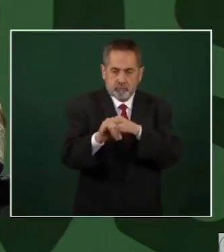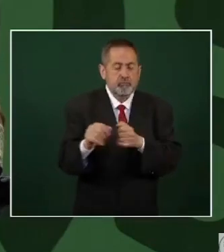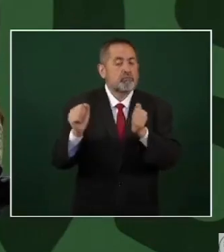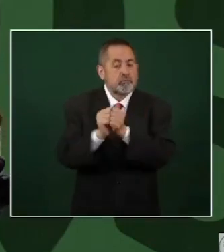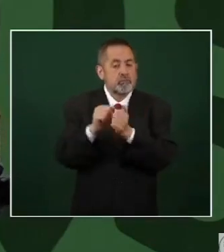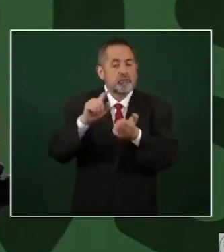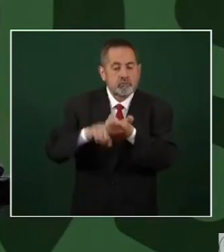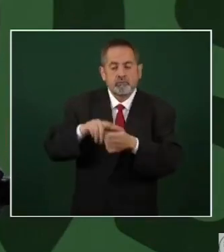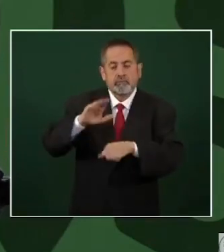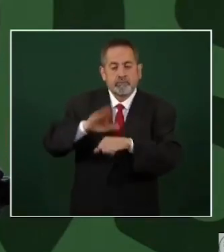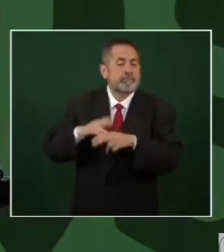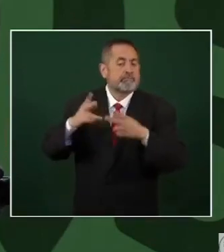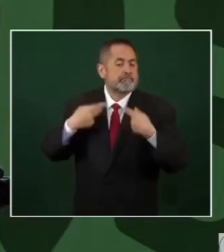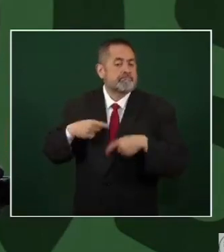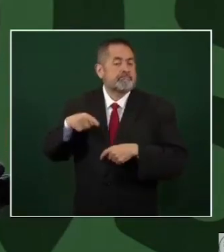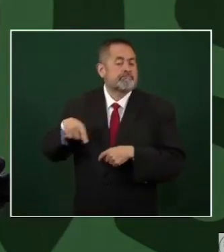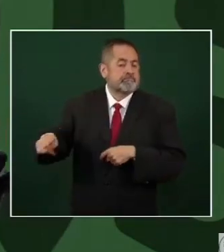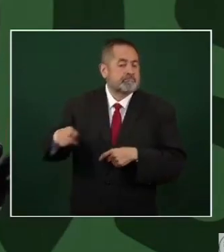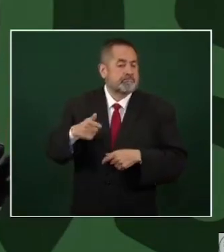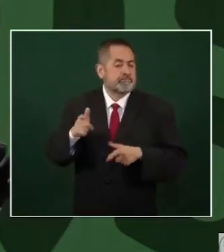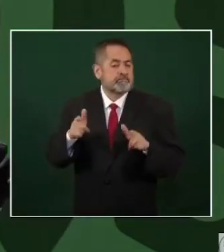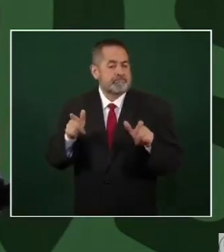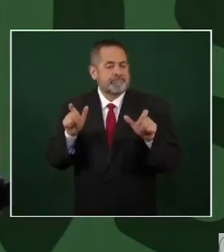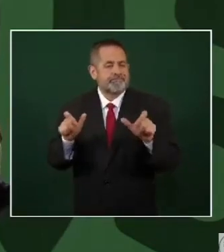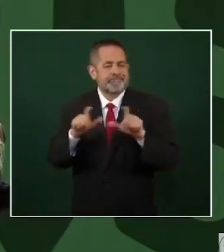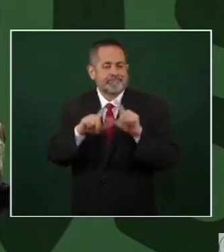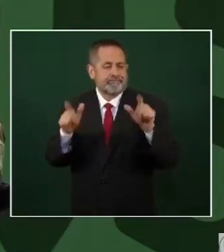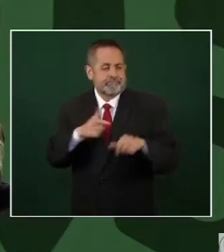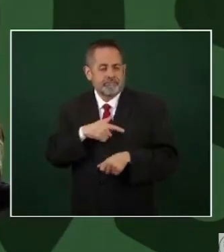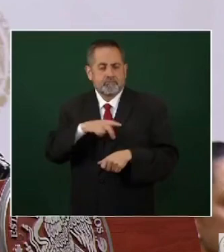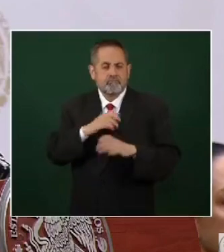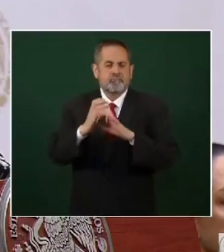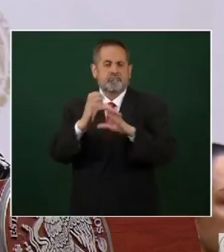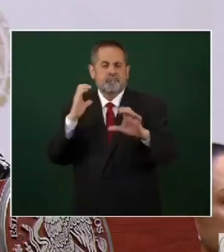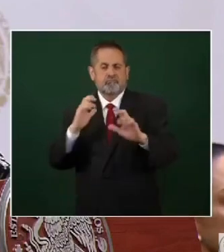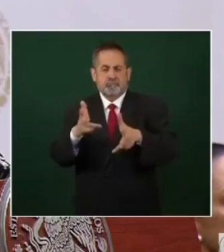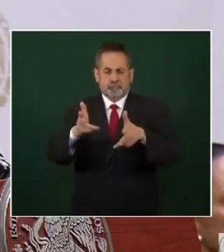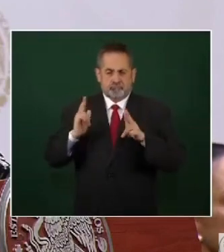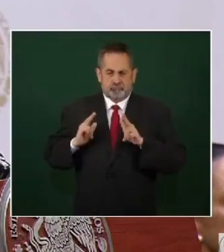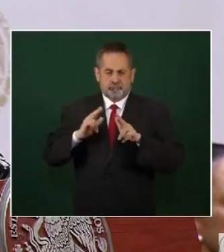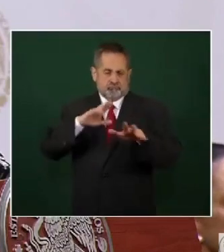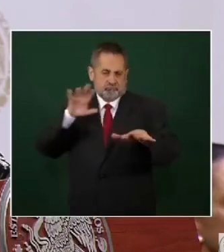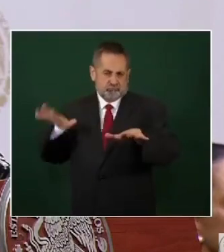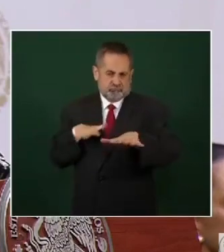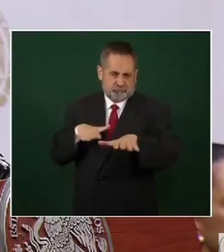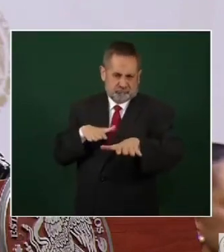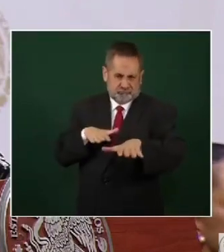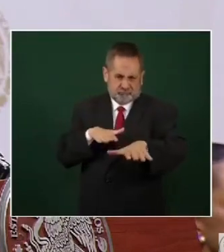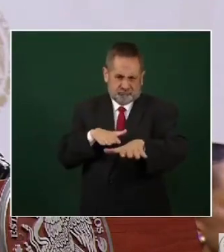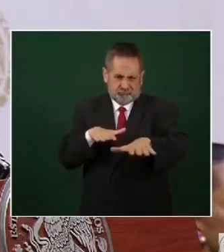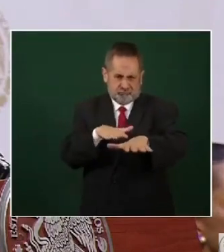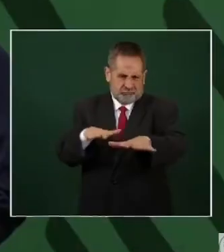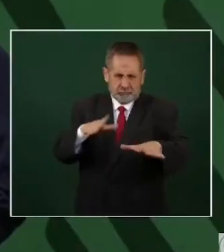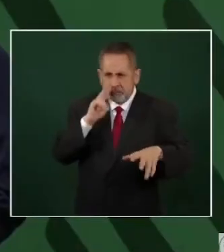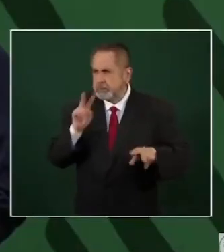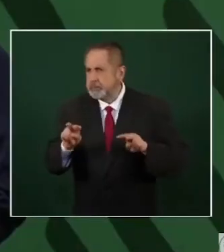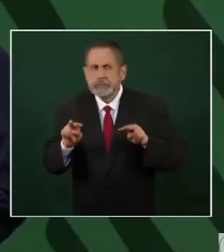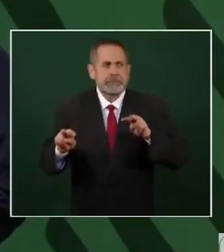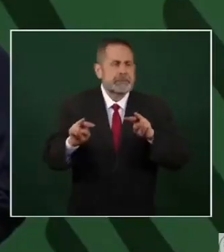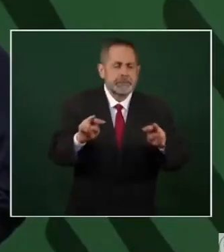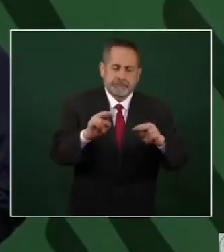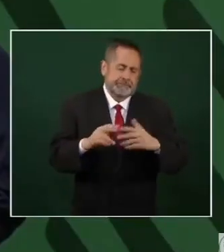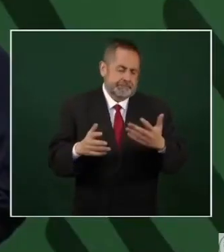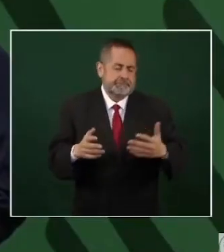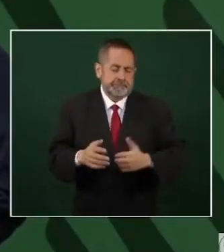de personal de la Guardia en las camionetas donde operan normalmente en campo.